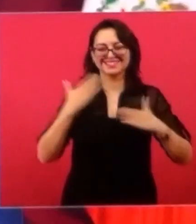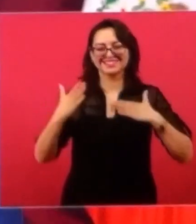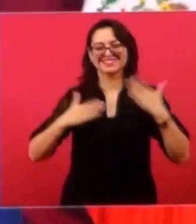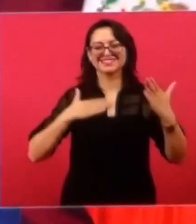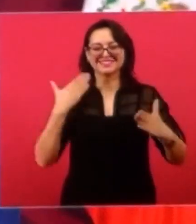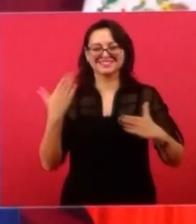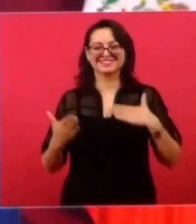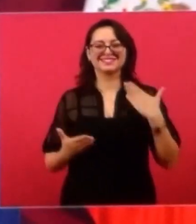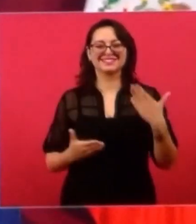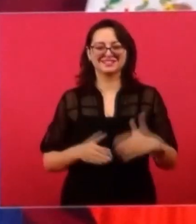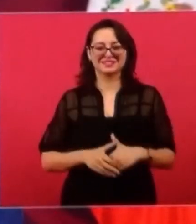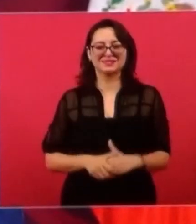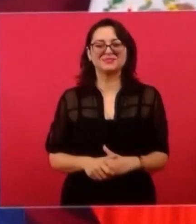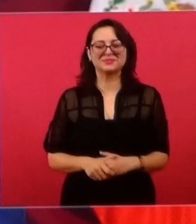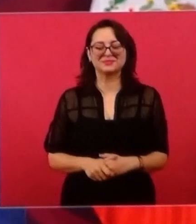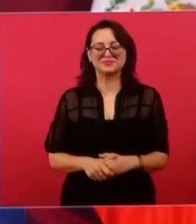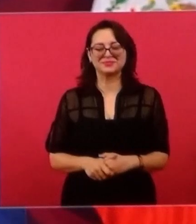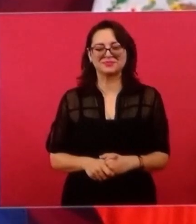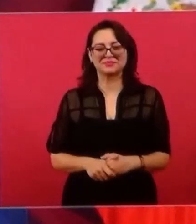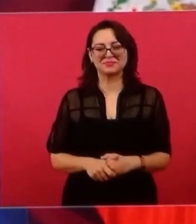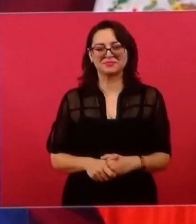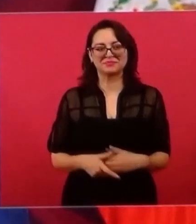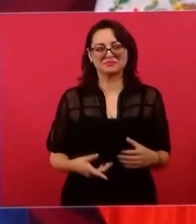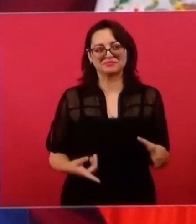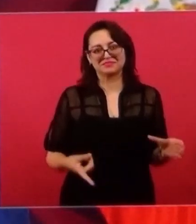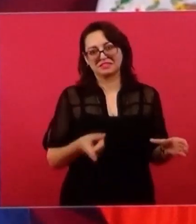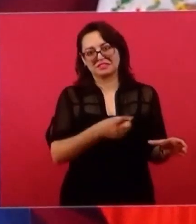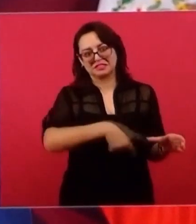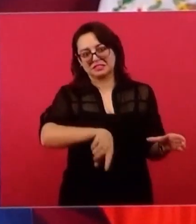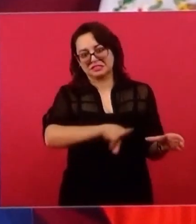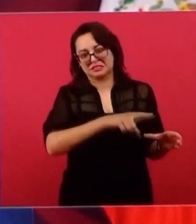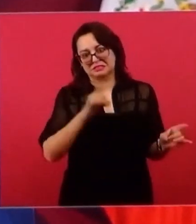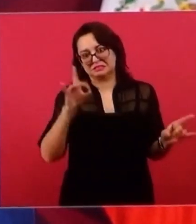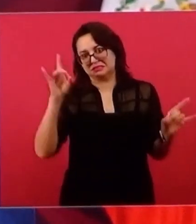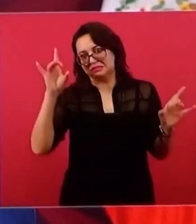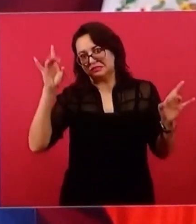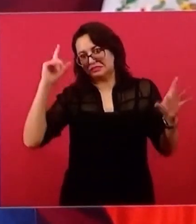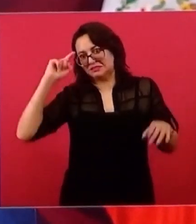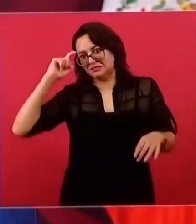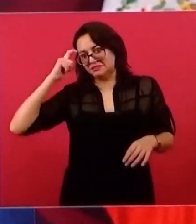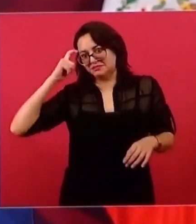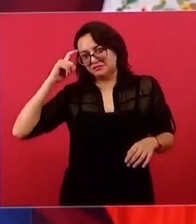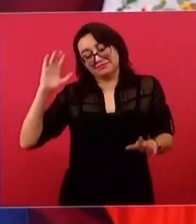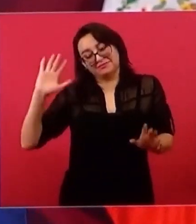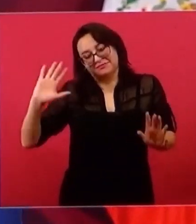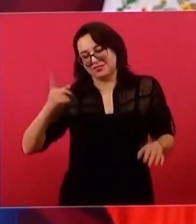Los que andan de mal humor son otros.